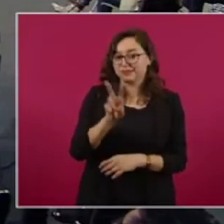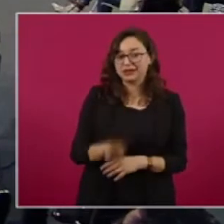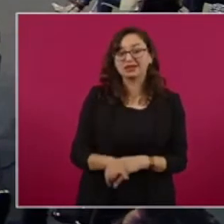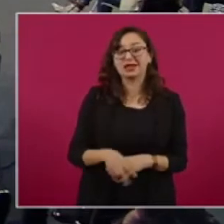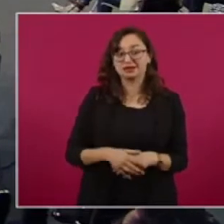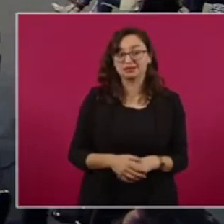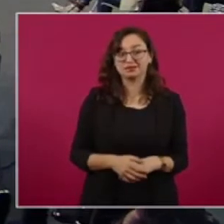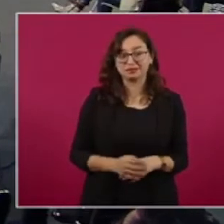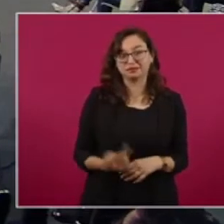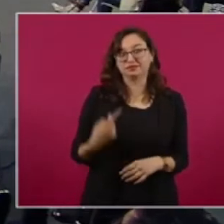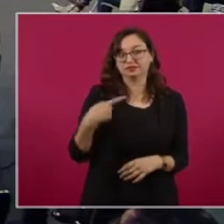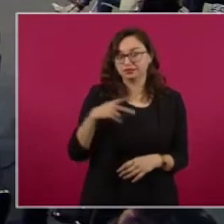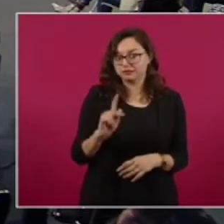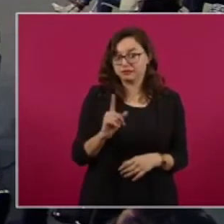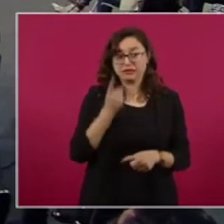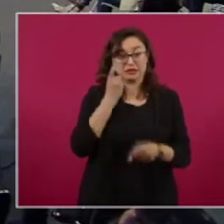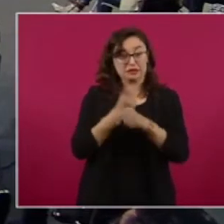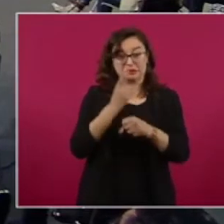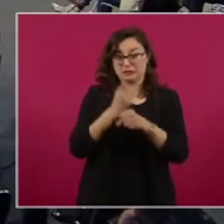pero ya